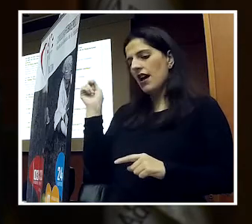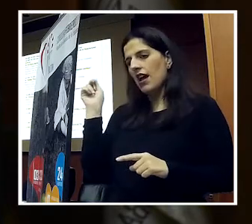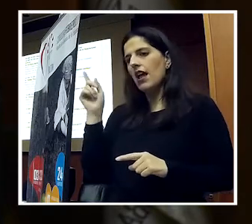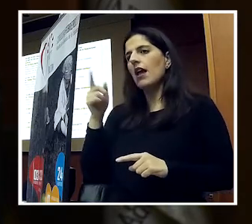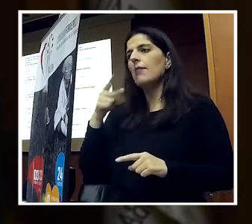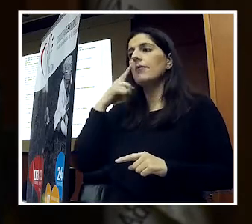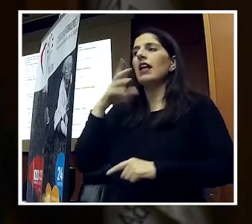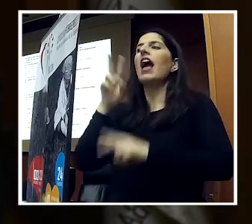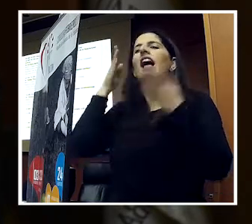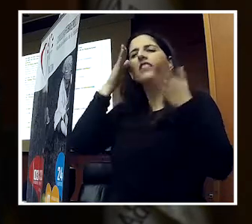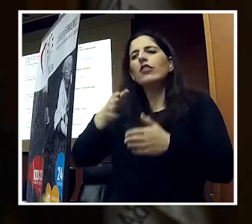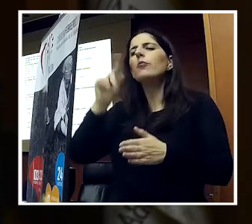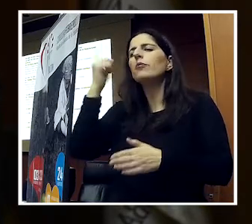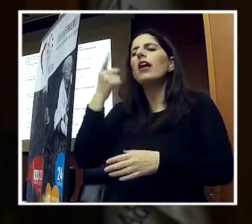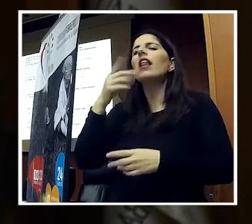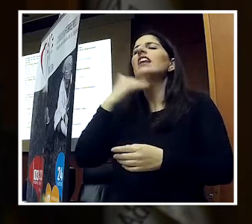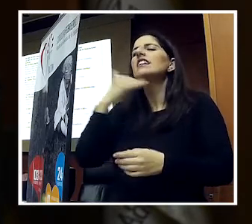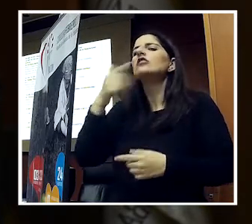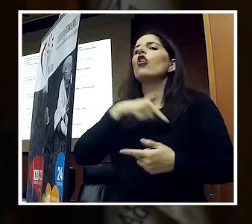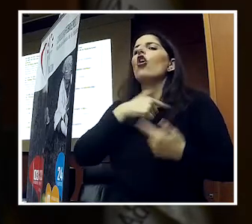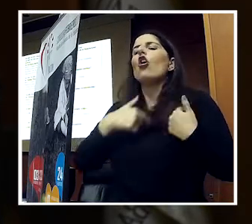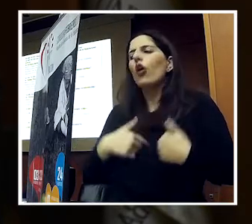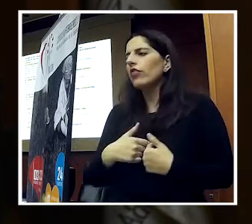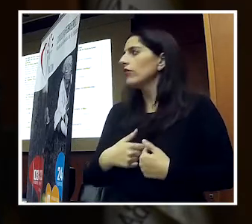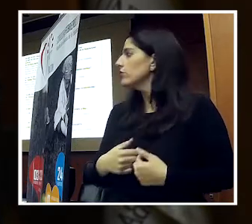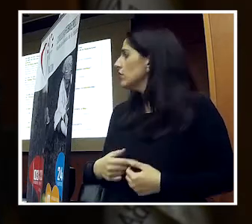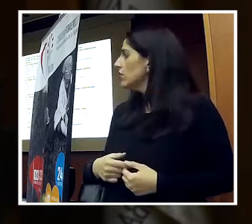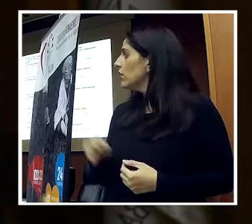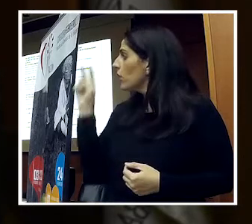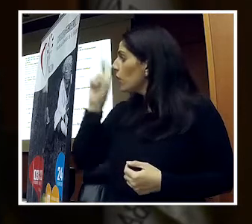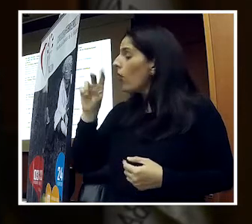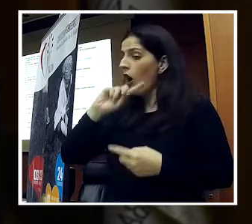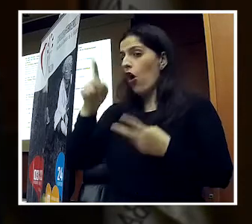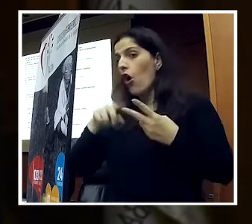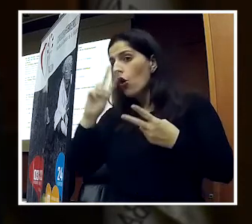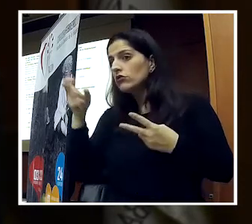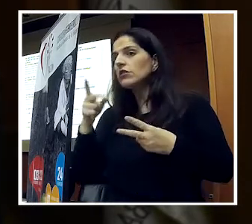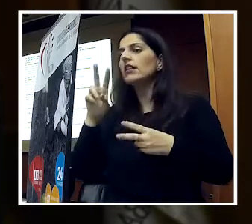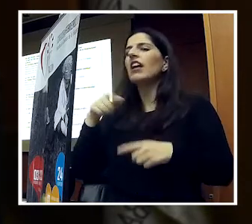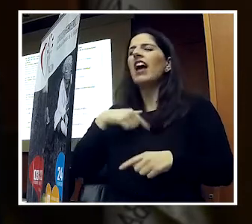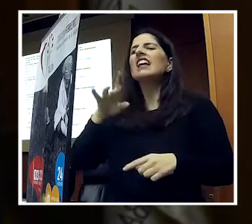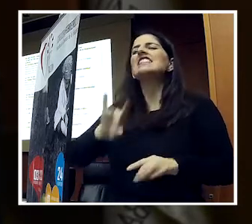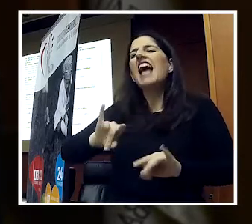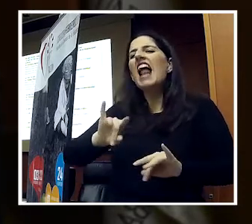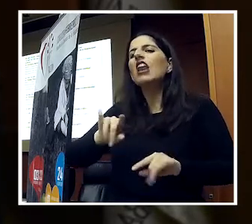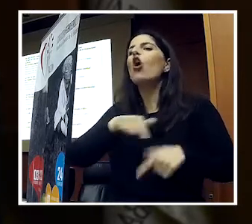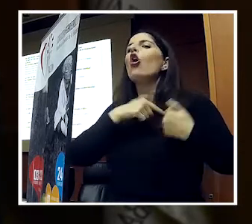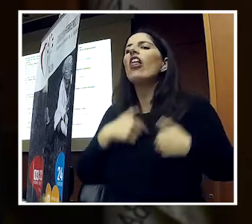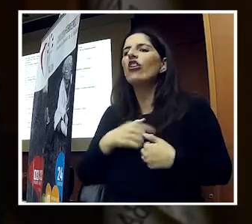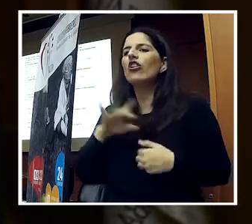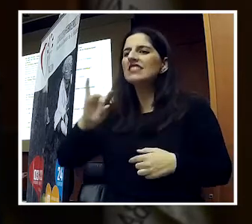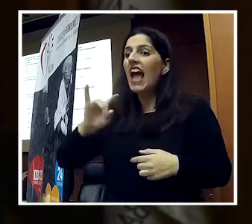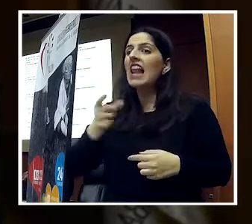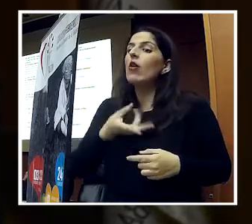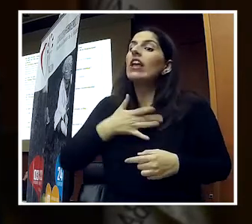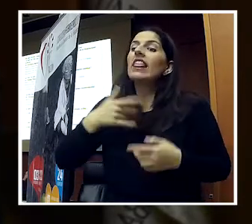se titula Atención primaria y factores de riesgo cardiovascular, con una segunda parte que sería Sal de mi corazón, como una guía para la prevención